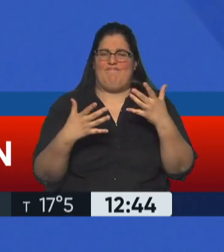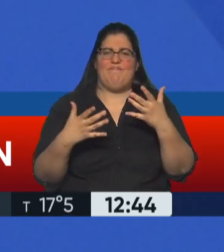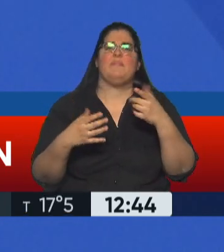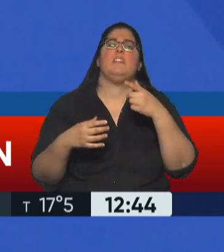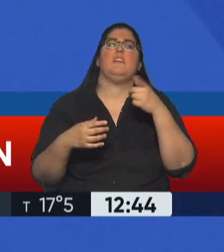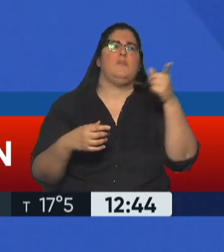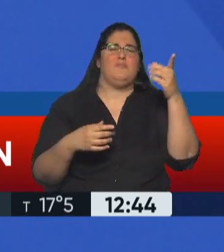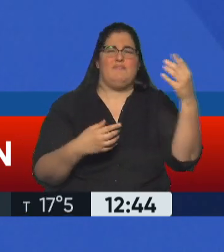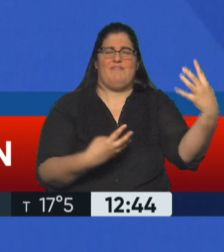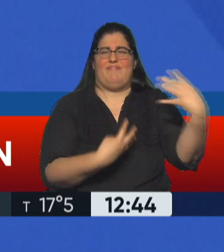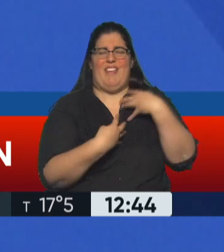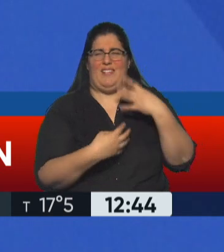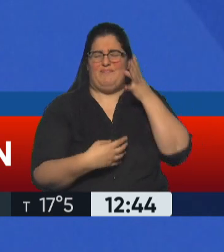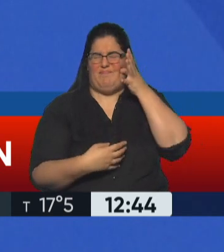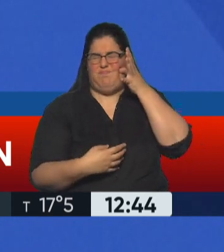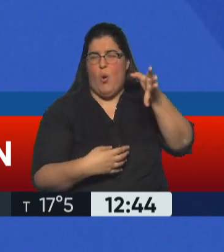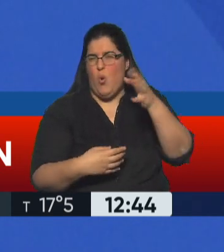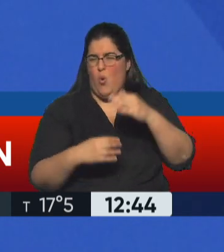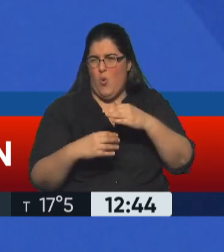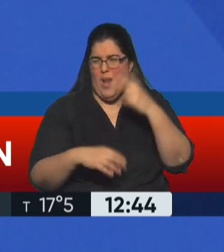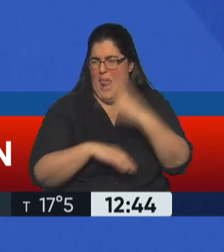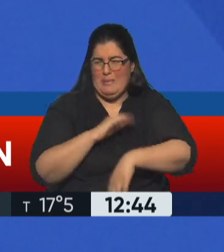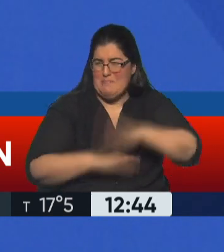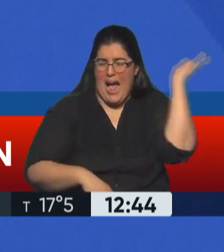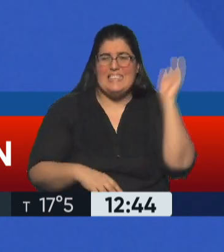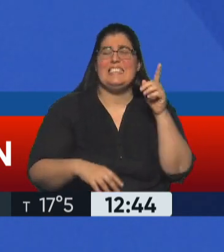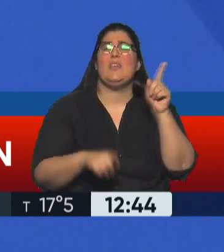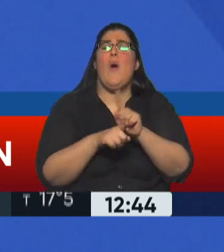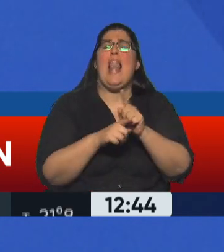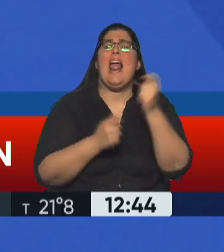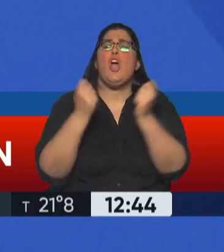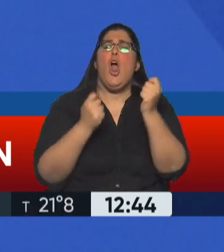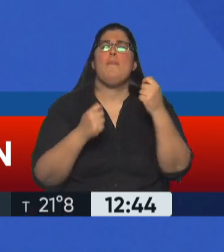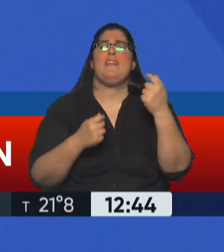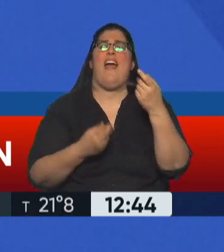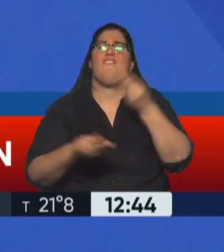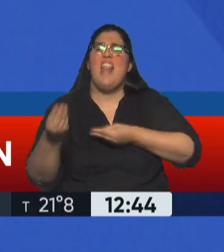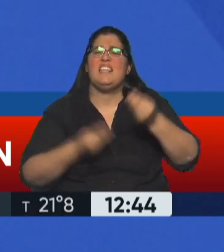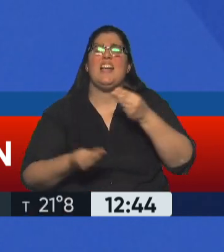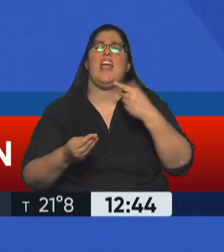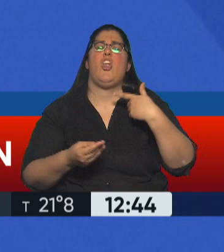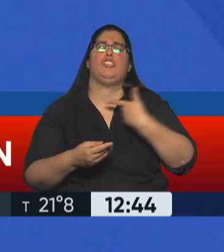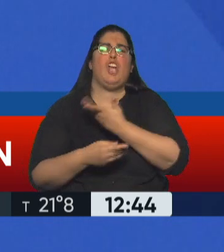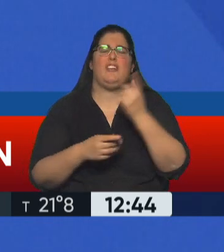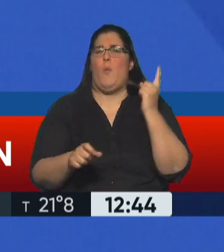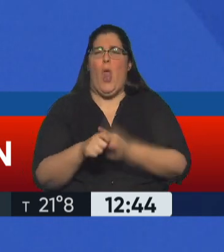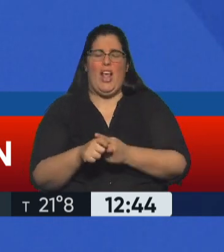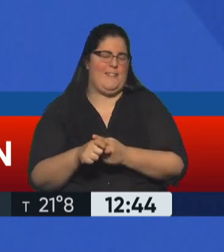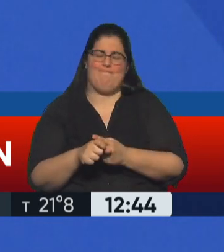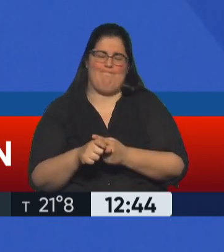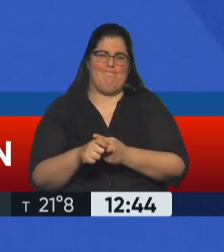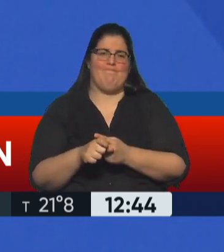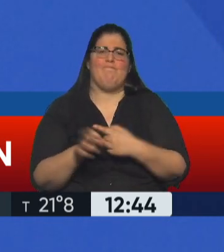los límites. El más cruel y prolongado bloqueo económico, comercial y financiero que se haya aplicado contra nación